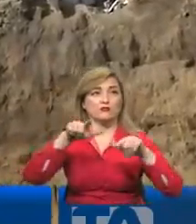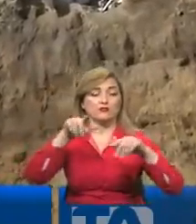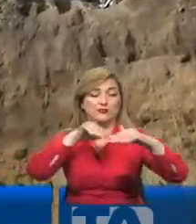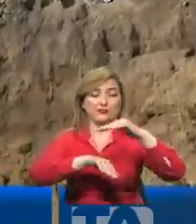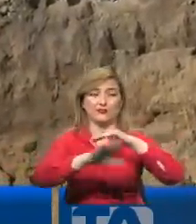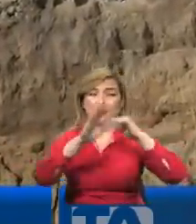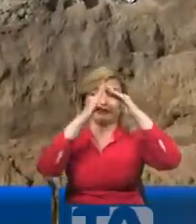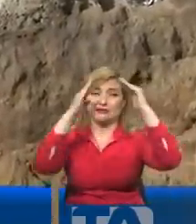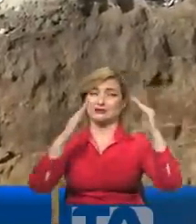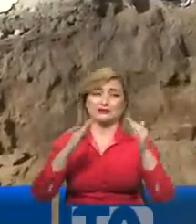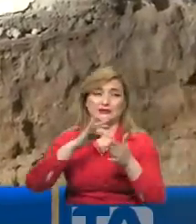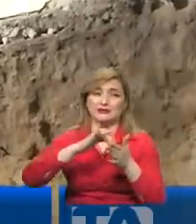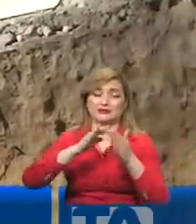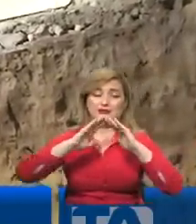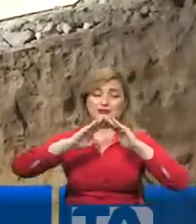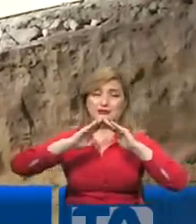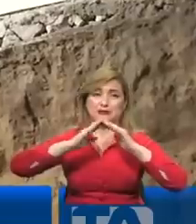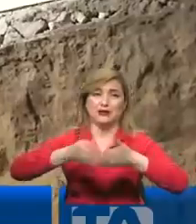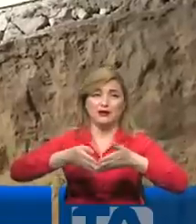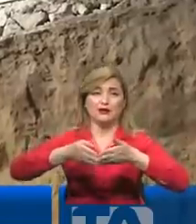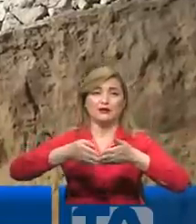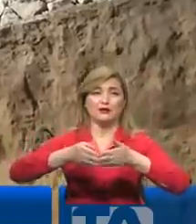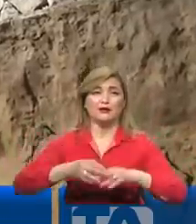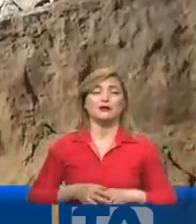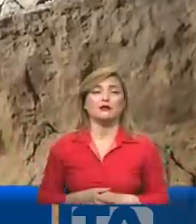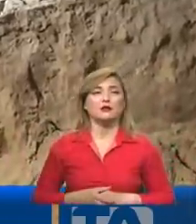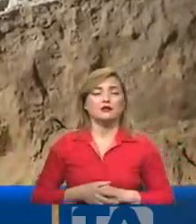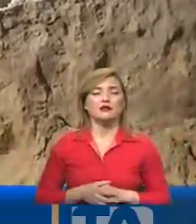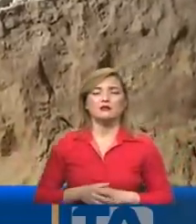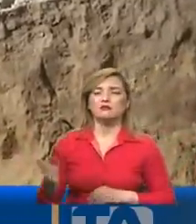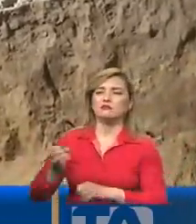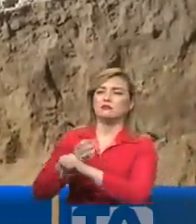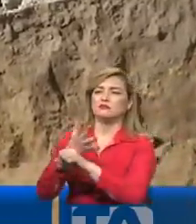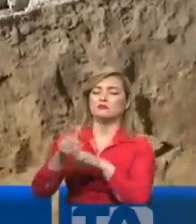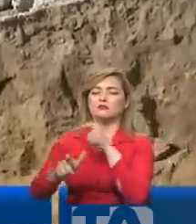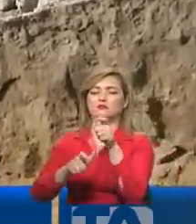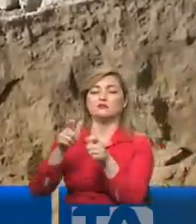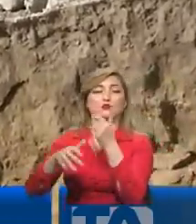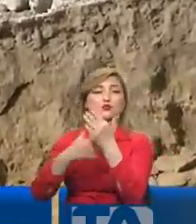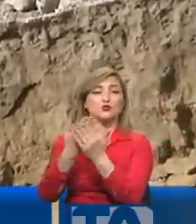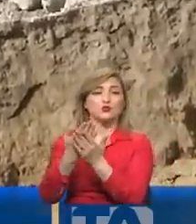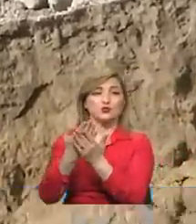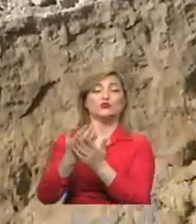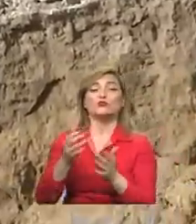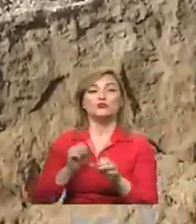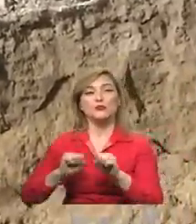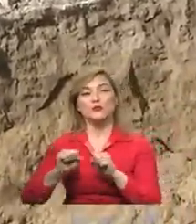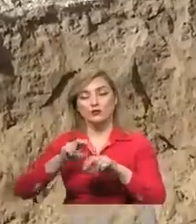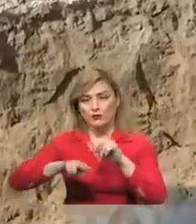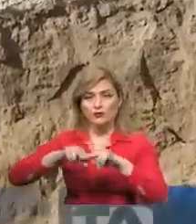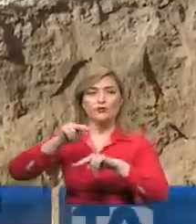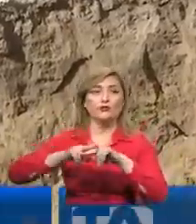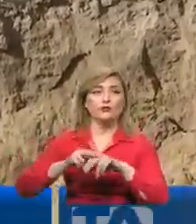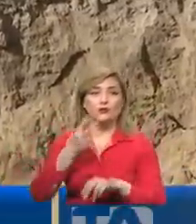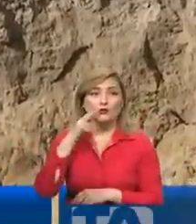estas viviendas que están expuestas a un peligro. Una recomendación entonces para todas aquellas personas que, bueno, están realizando